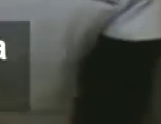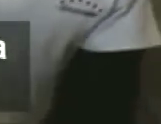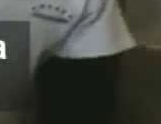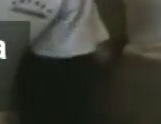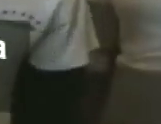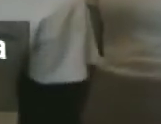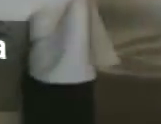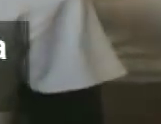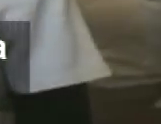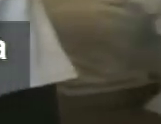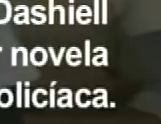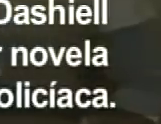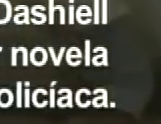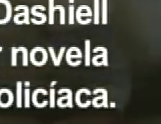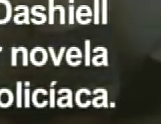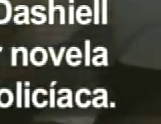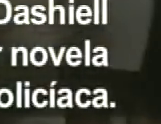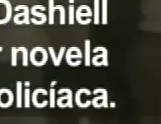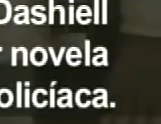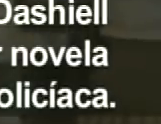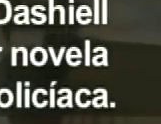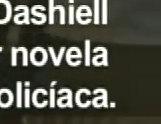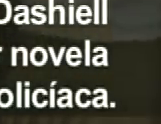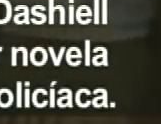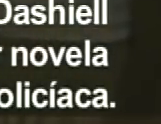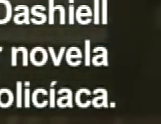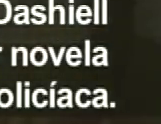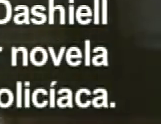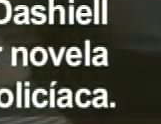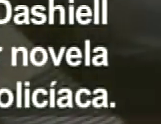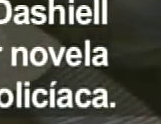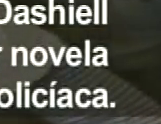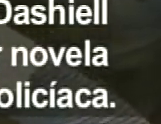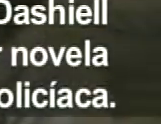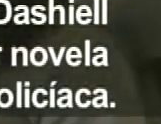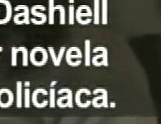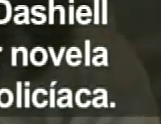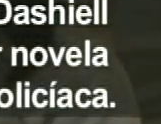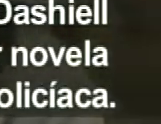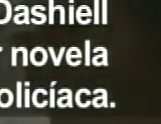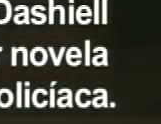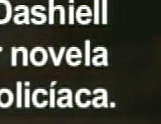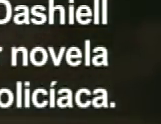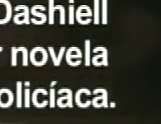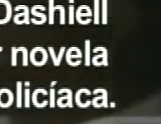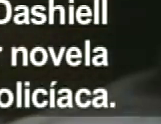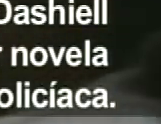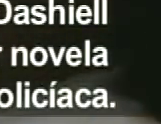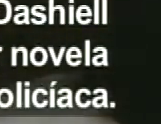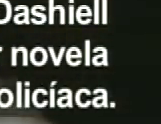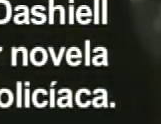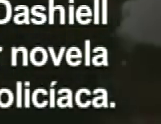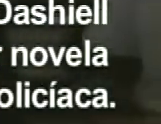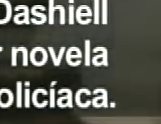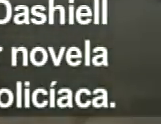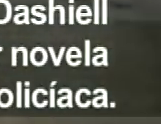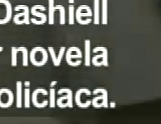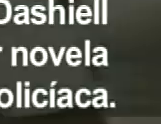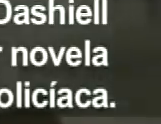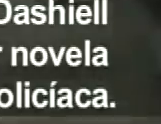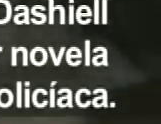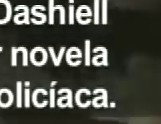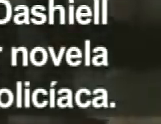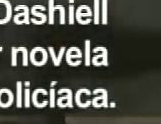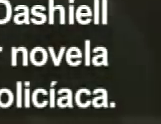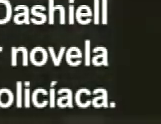De aquella época es el juramento del guerrero yaqui. ¿Lo han oído ustedes, el juramento? La traducción del juramento dice: para ti